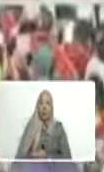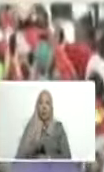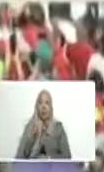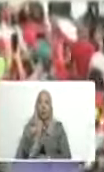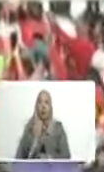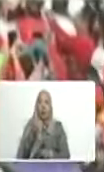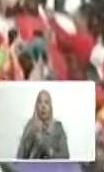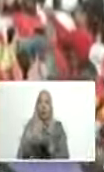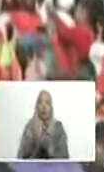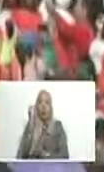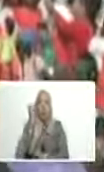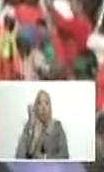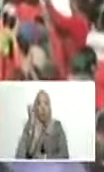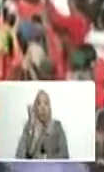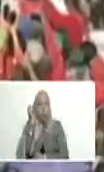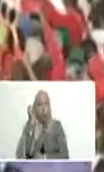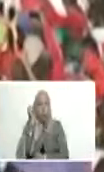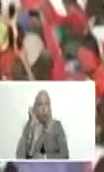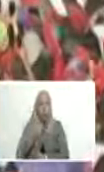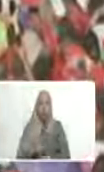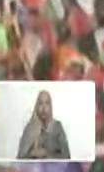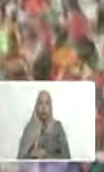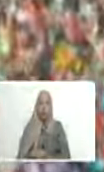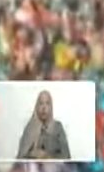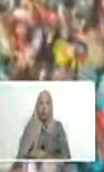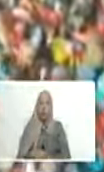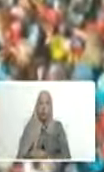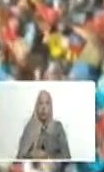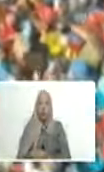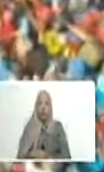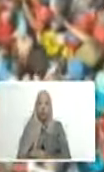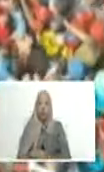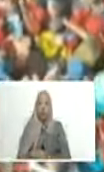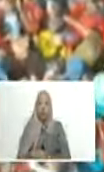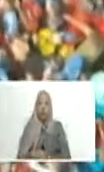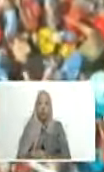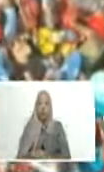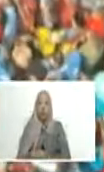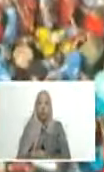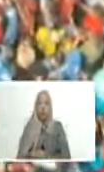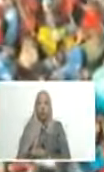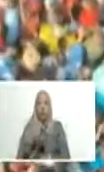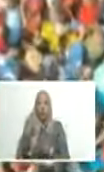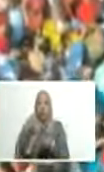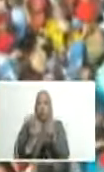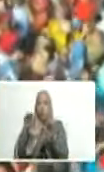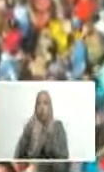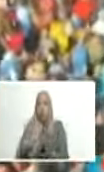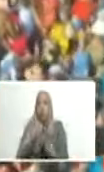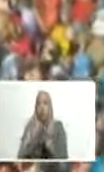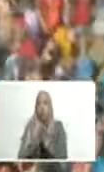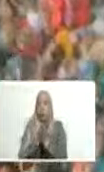Y dos mujeres le pegaban en los brazos. Mijo, soltalo,